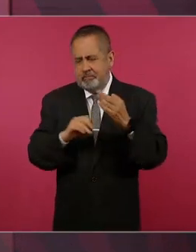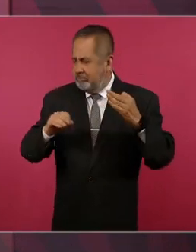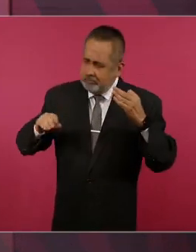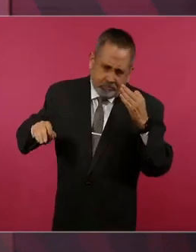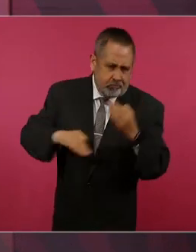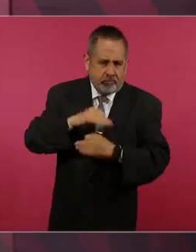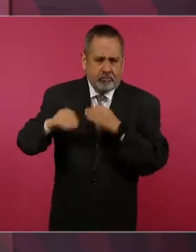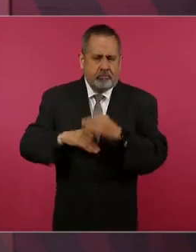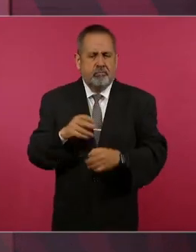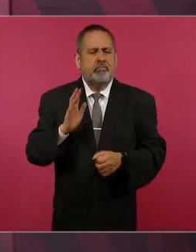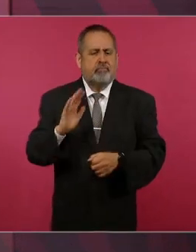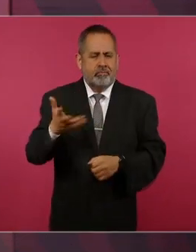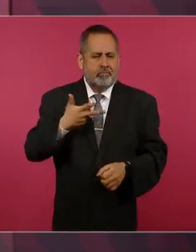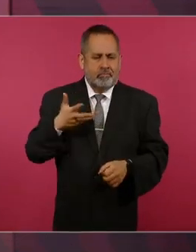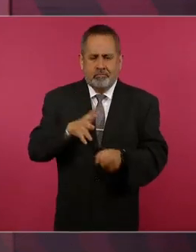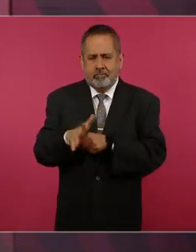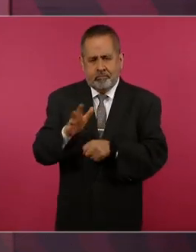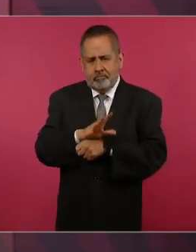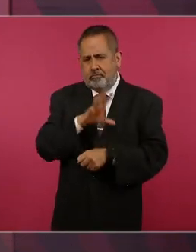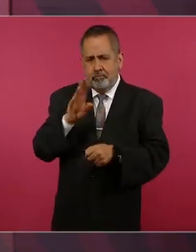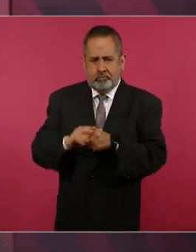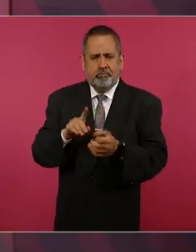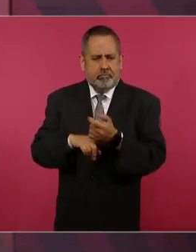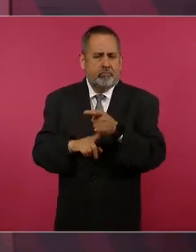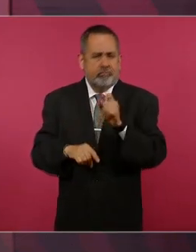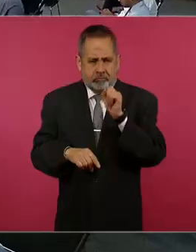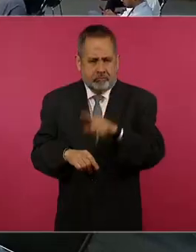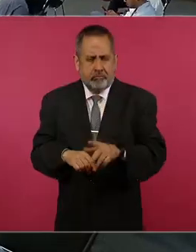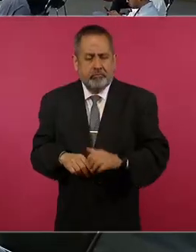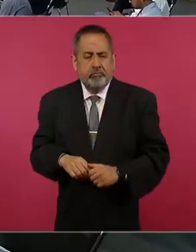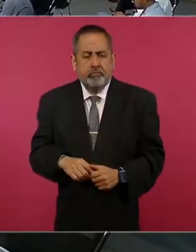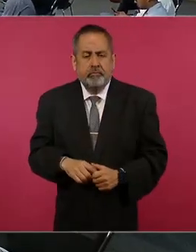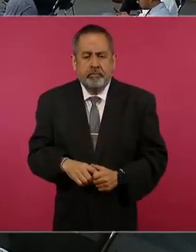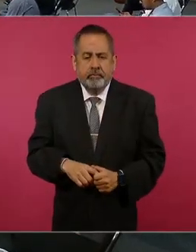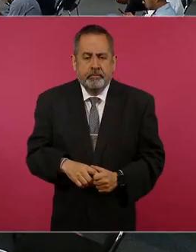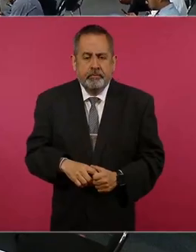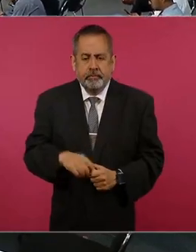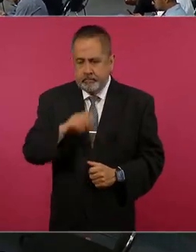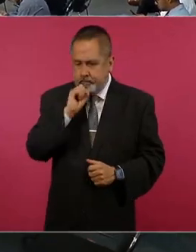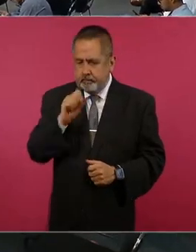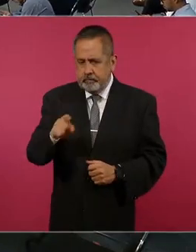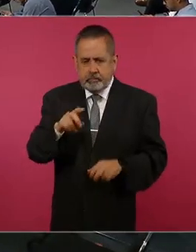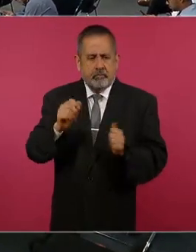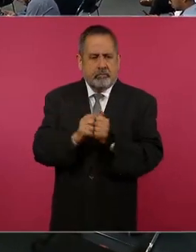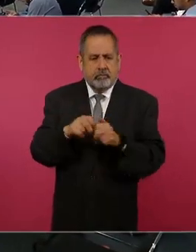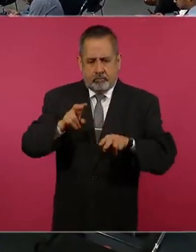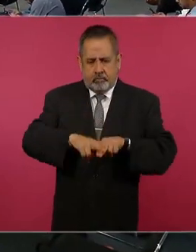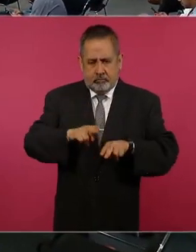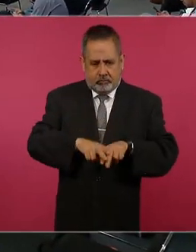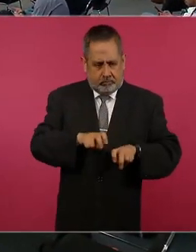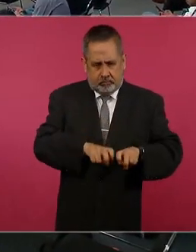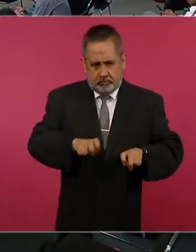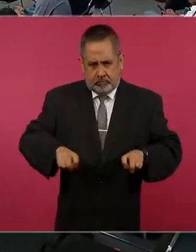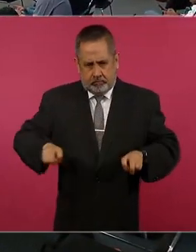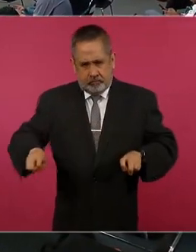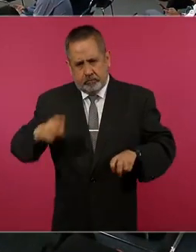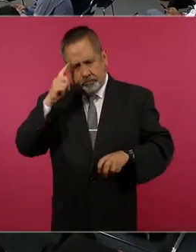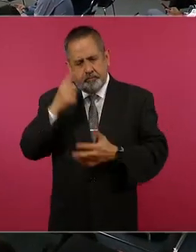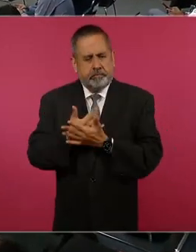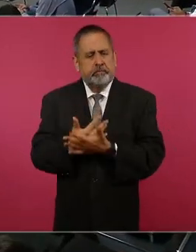estos techos y también sillas para esperar.